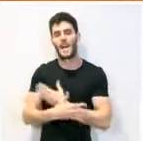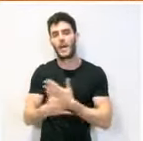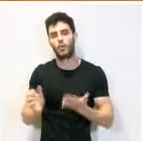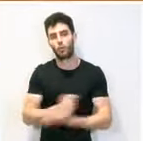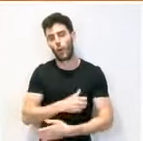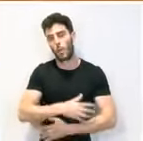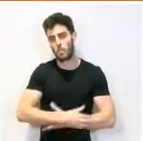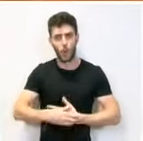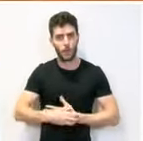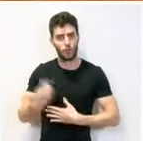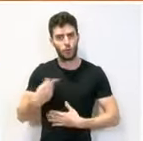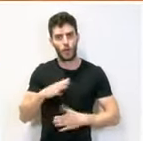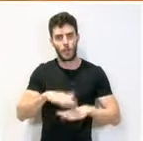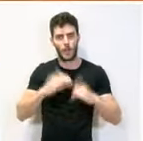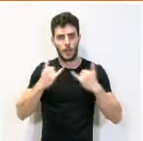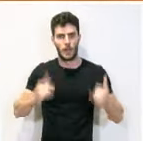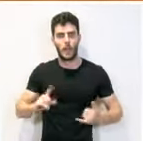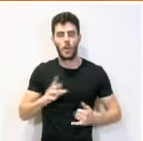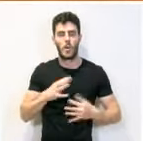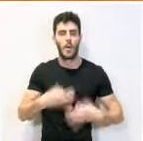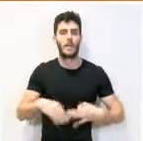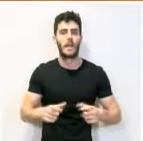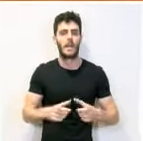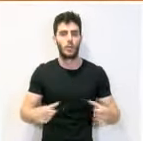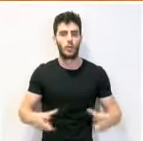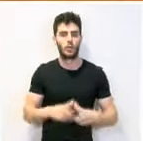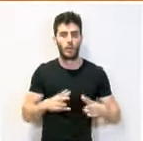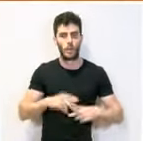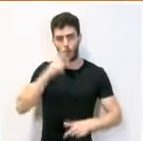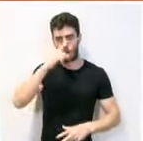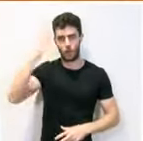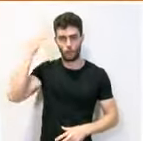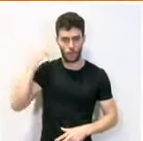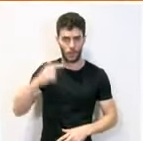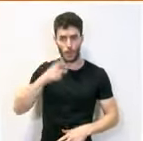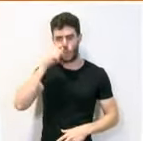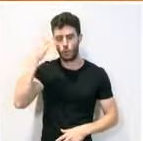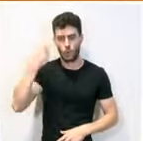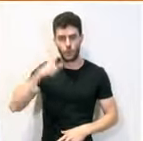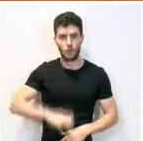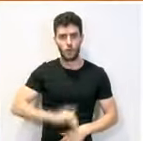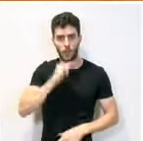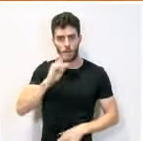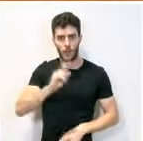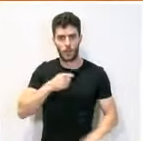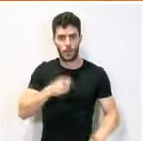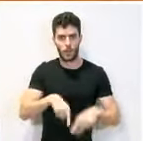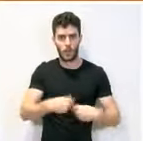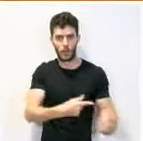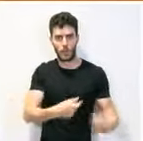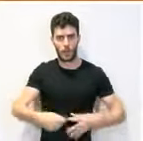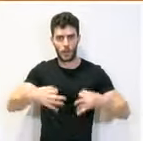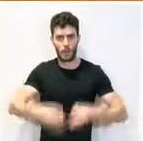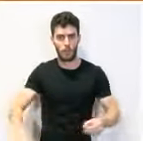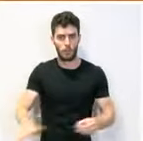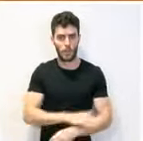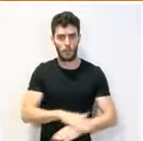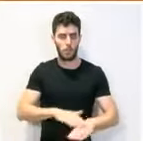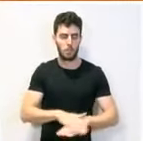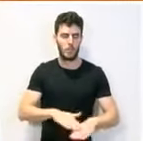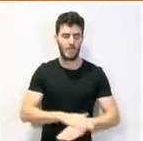sí que es verdad que el bono social ha quedado claramente obsoleto e insuficiente para cubrir las necesidades